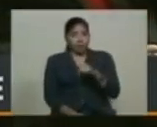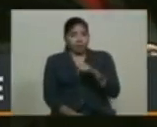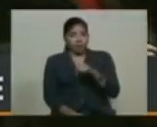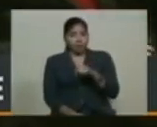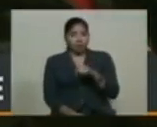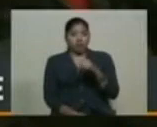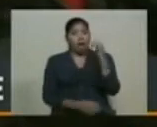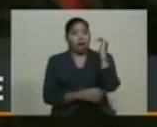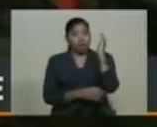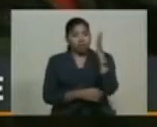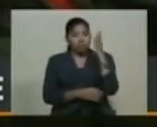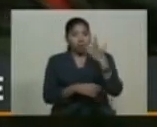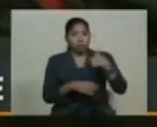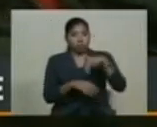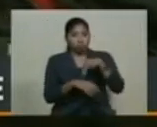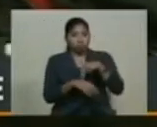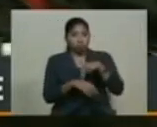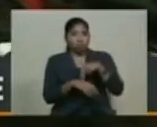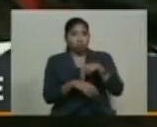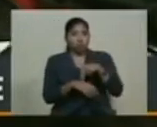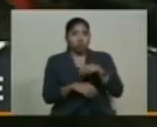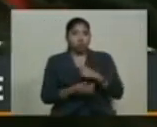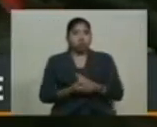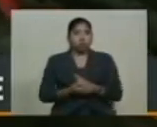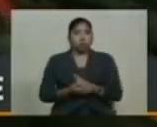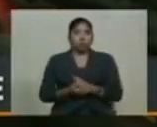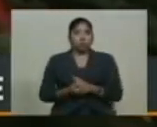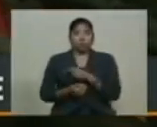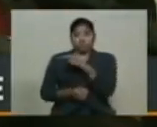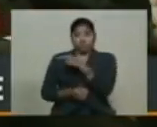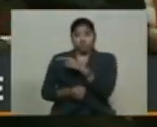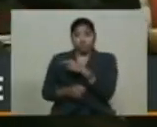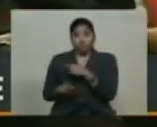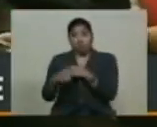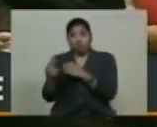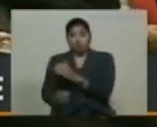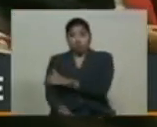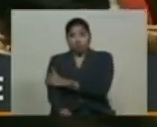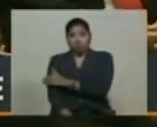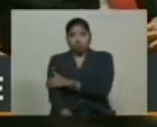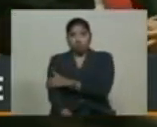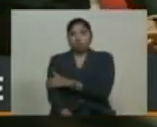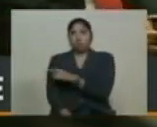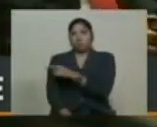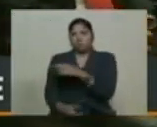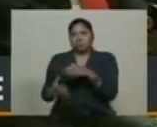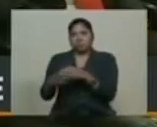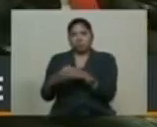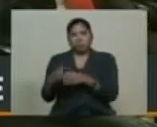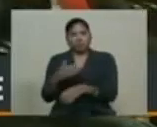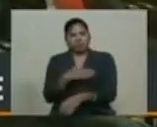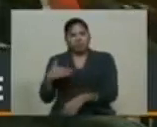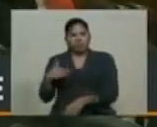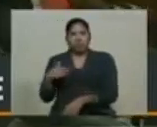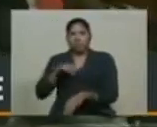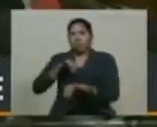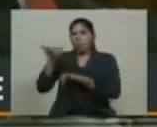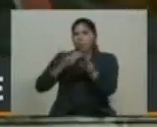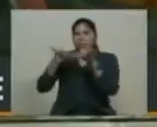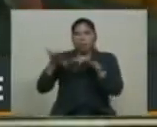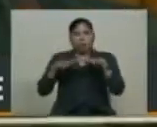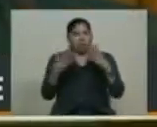en desacato, se ha pedido la intervención extranjera en nuestro país y voceros suyos andan de gira por el